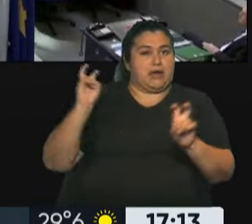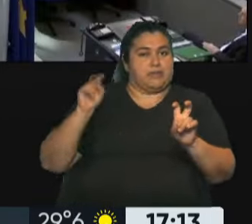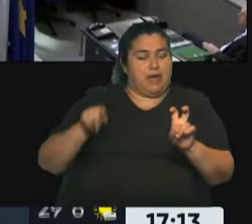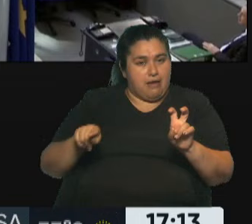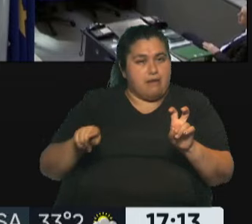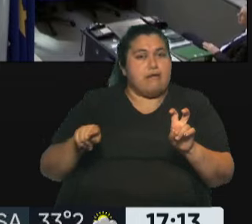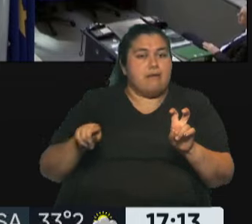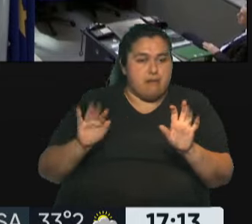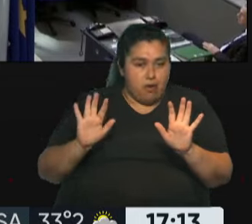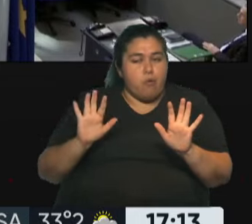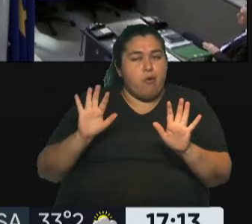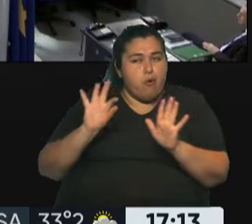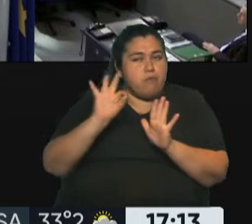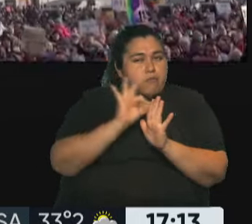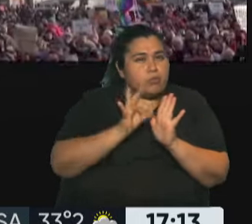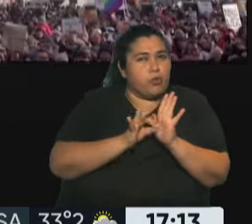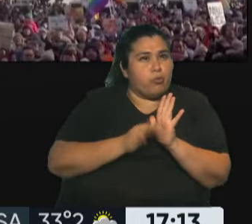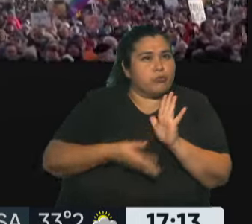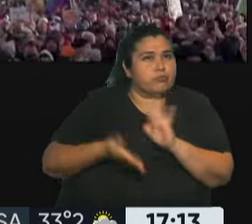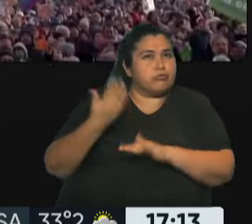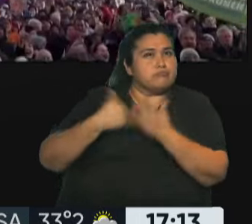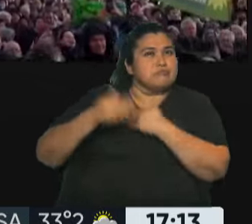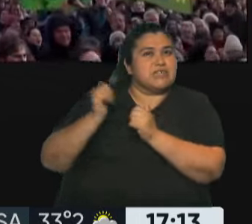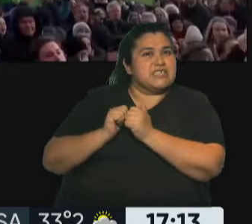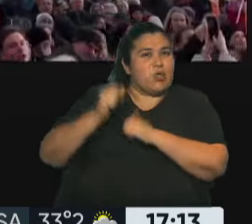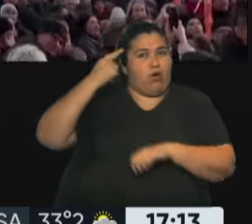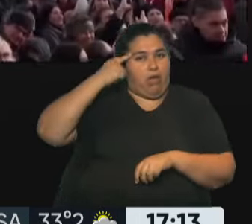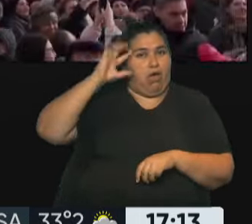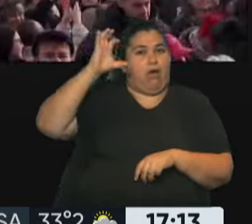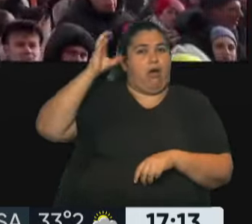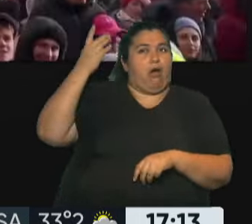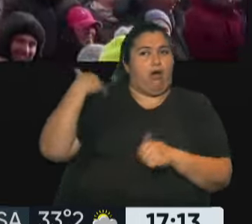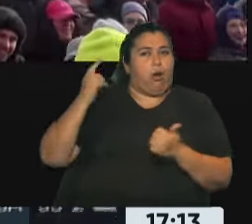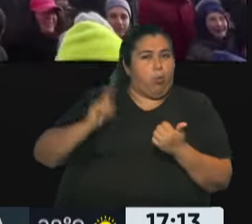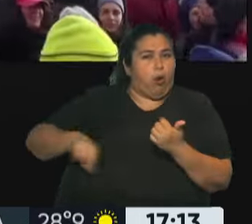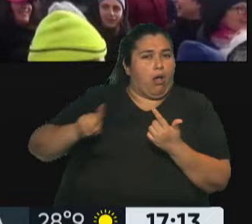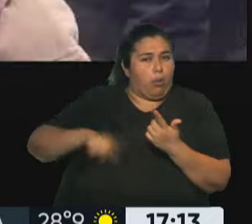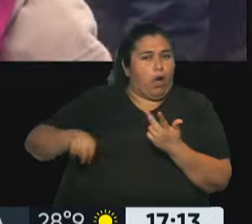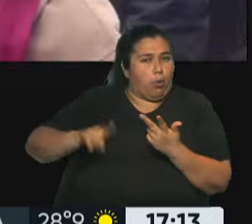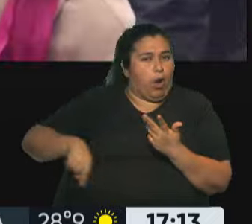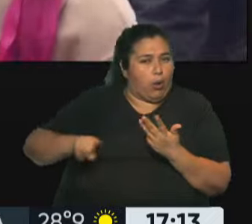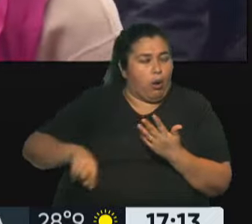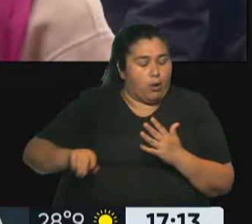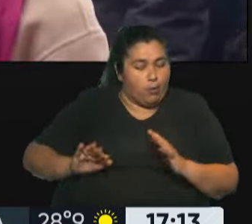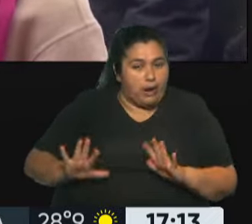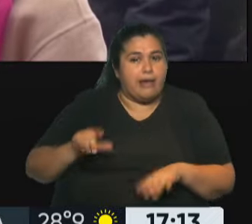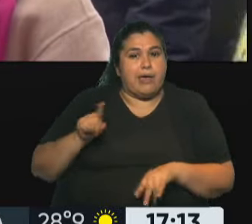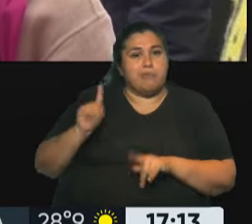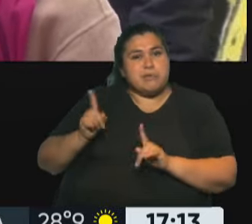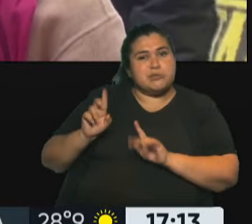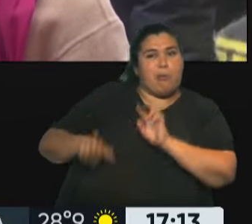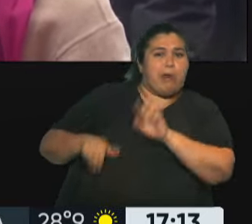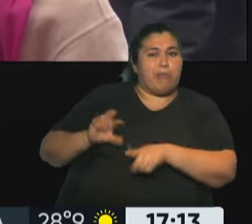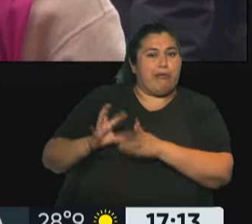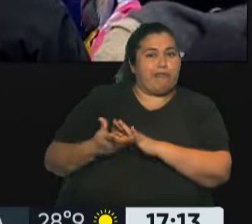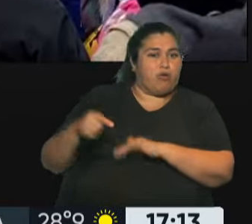recordar a ciertos puntos y a ciertos momentos claves de la historia alemana en la cual se tramaban este tipo de planes designando a ciertos sectores